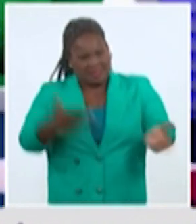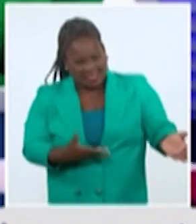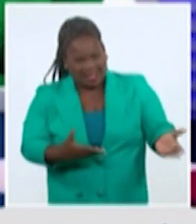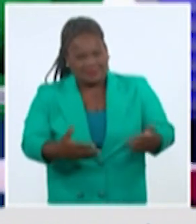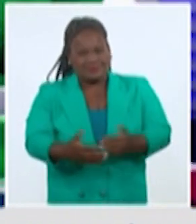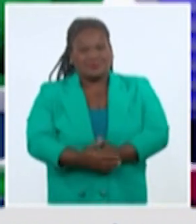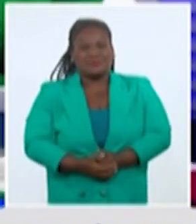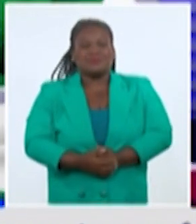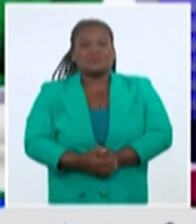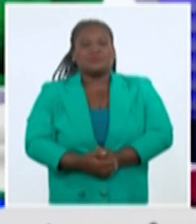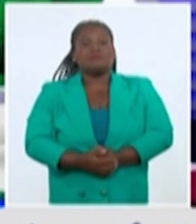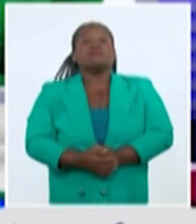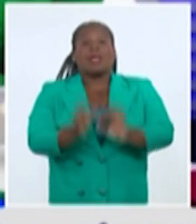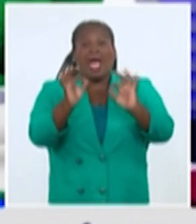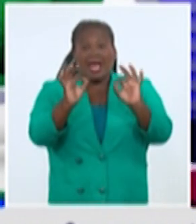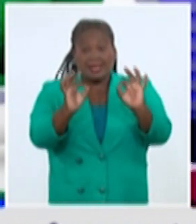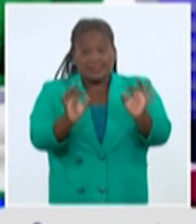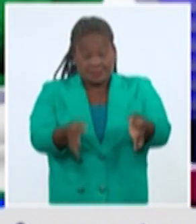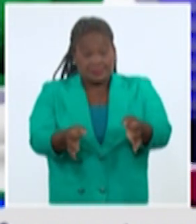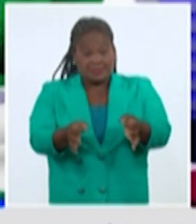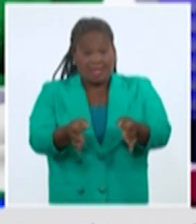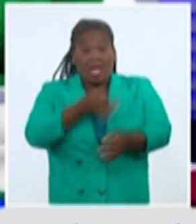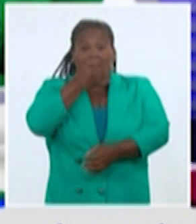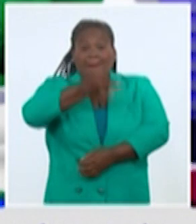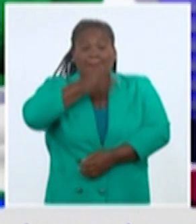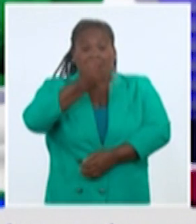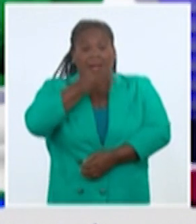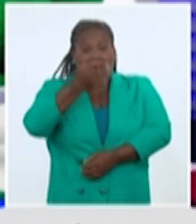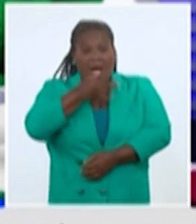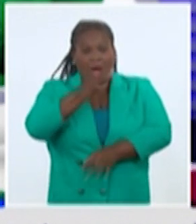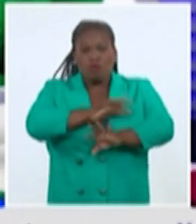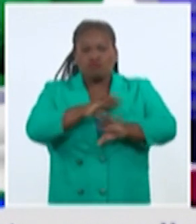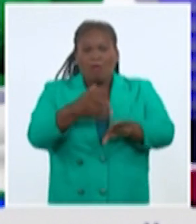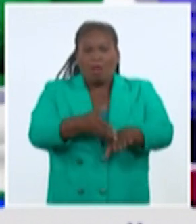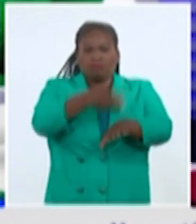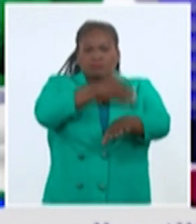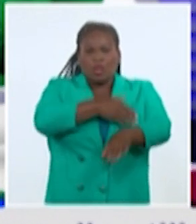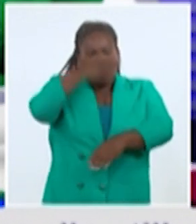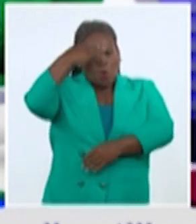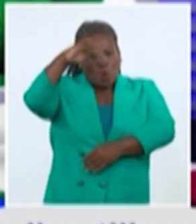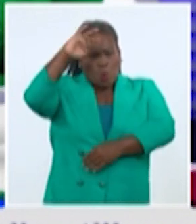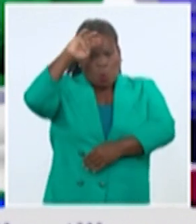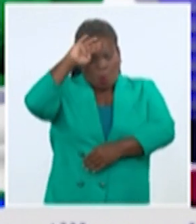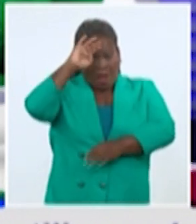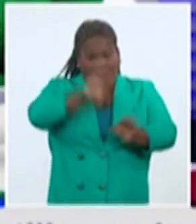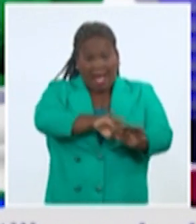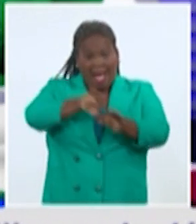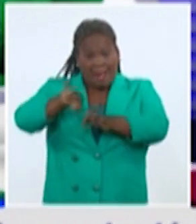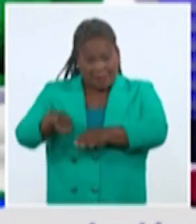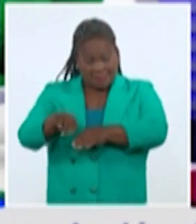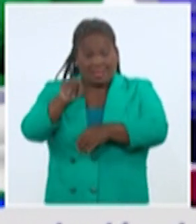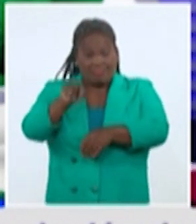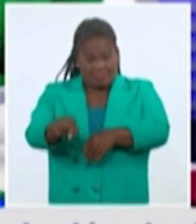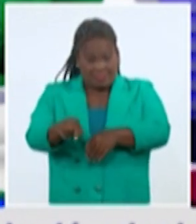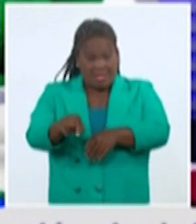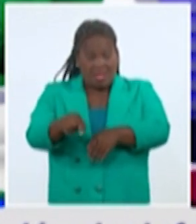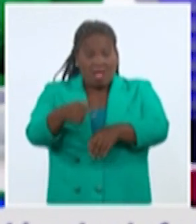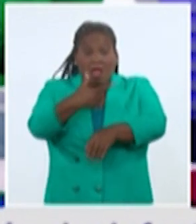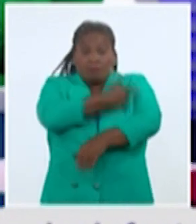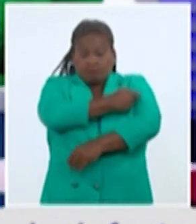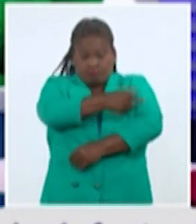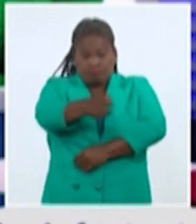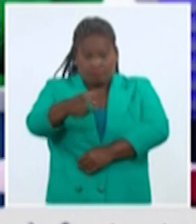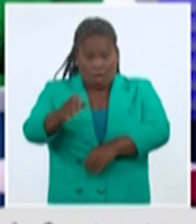mismo, Gisela, como hemos anunciado en otros momentos, el país, además de la campaña contra el SARS-CoV-2, está ejecutando la